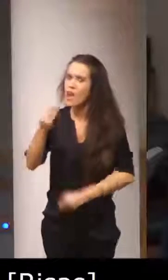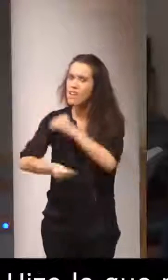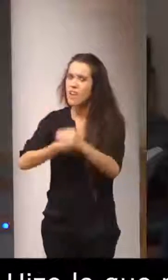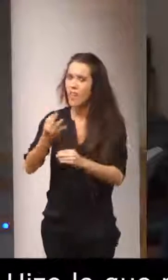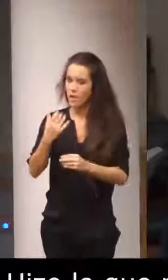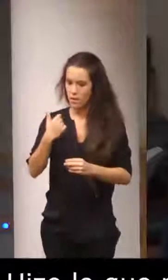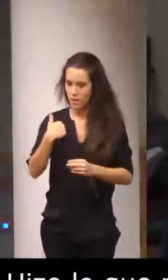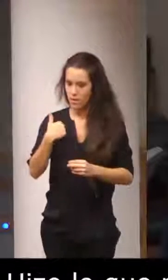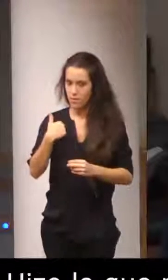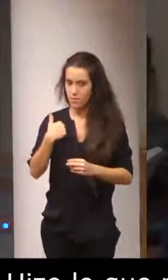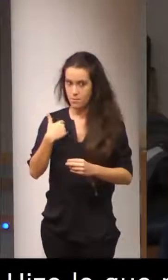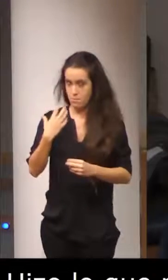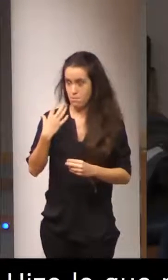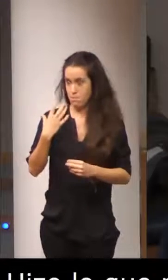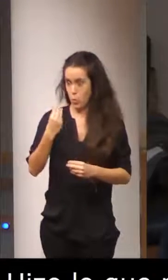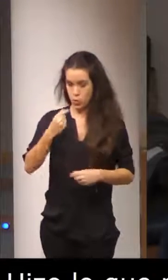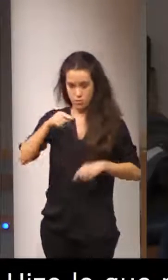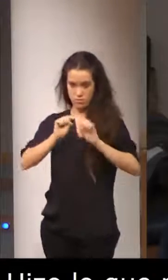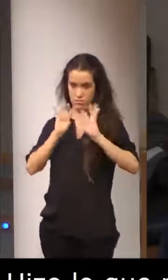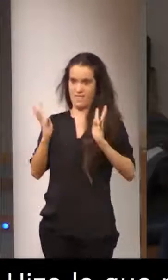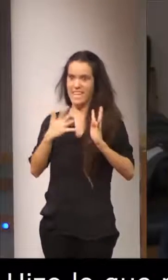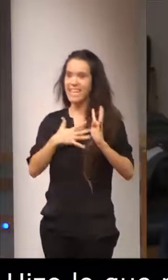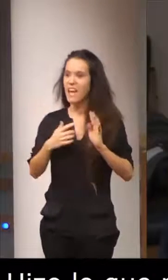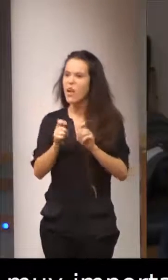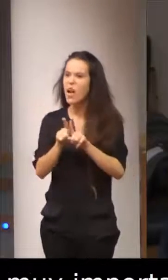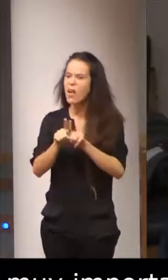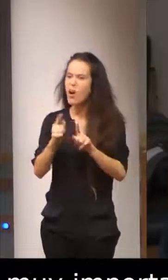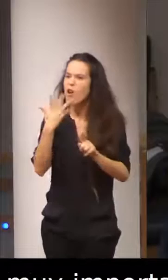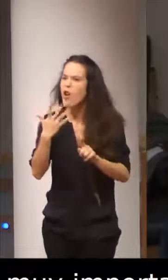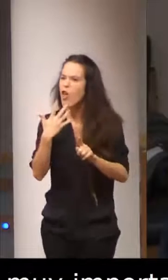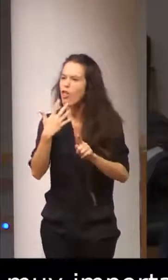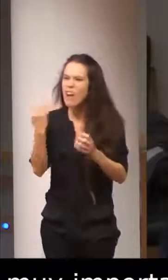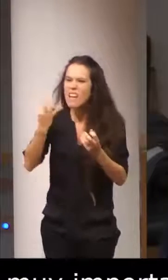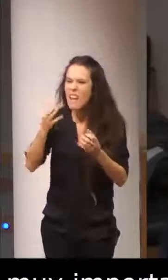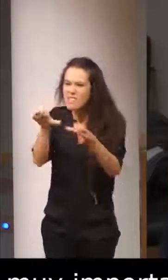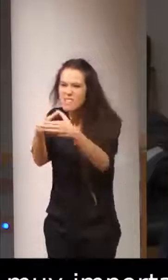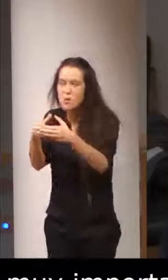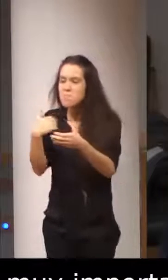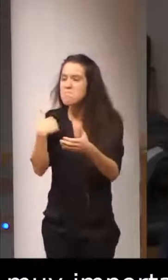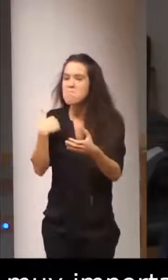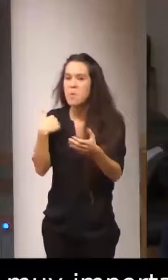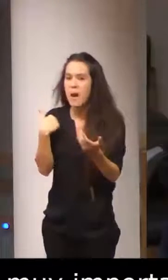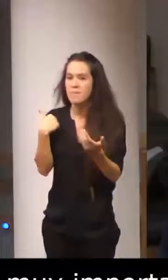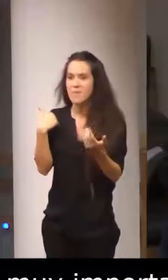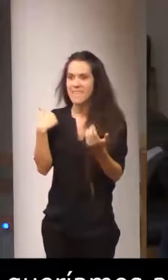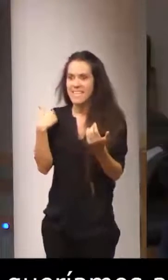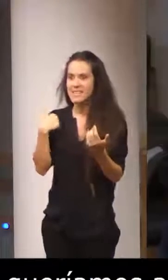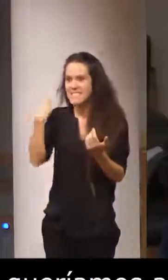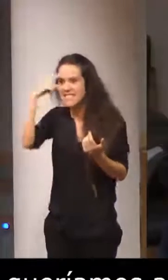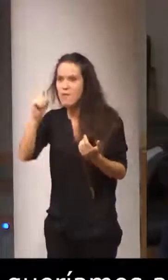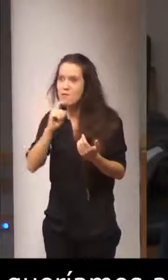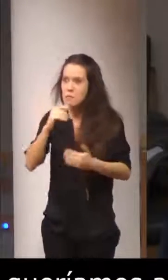consiguió a muchos que queríamos acercarnos no éramos muy pretenciosos el resultado es evidente pero